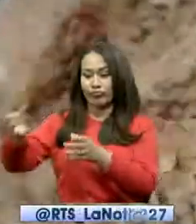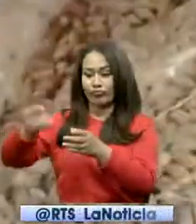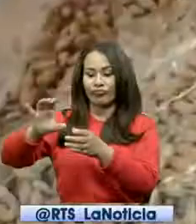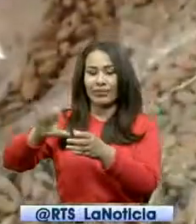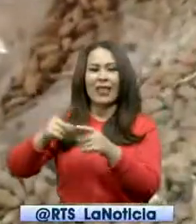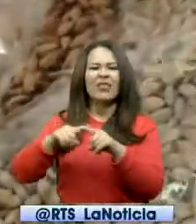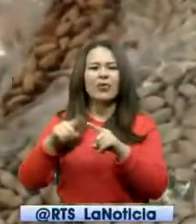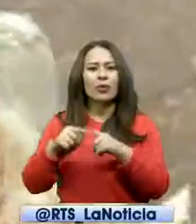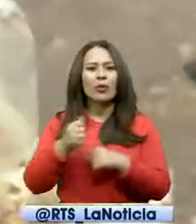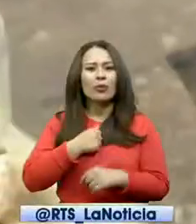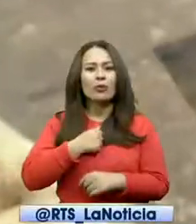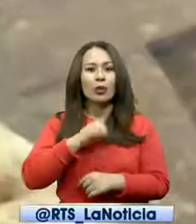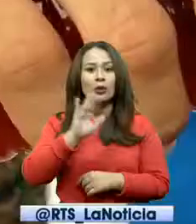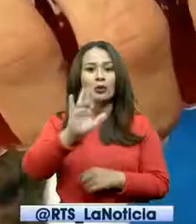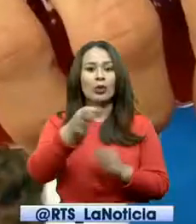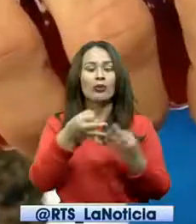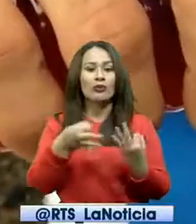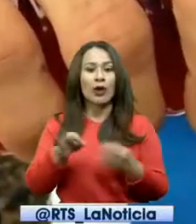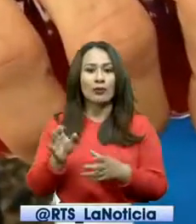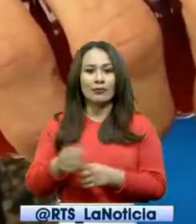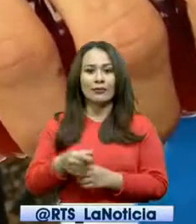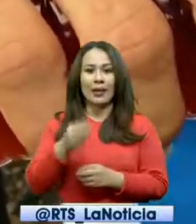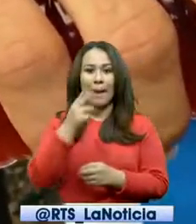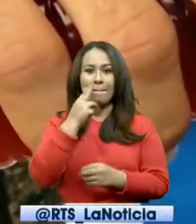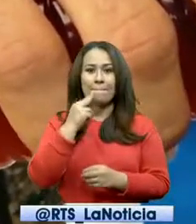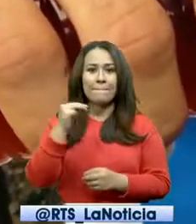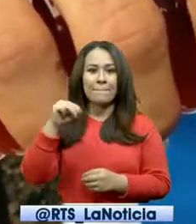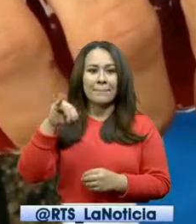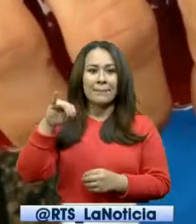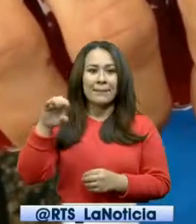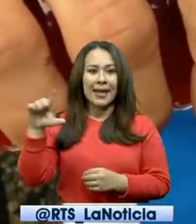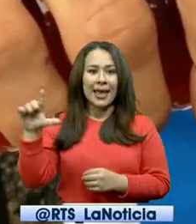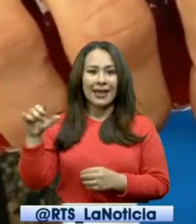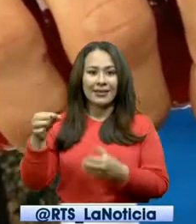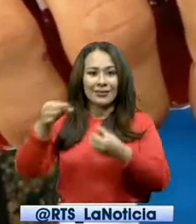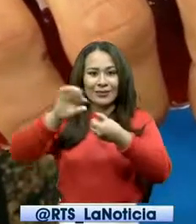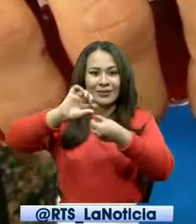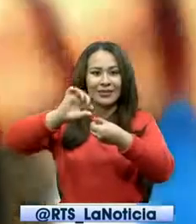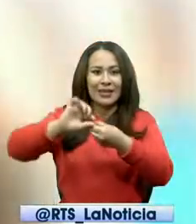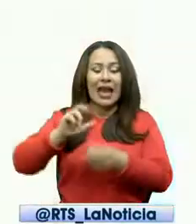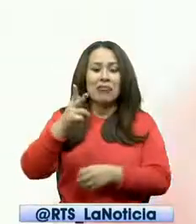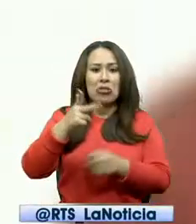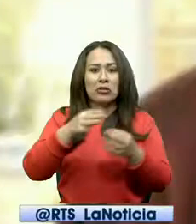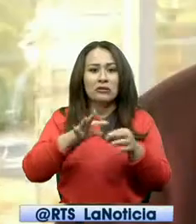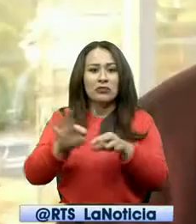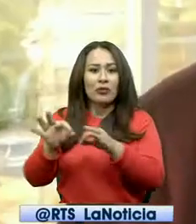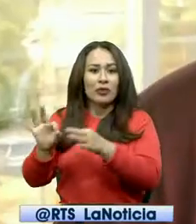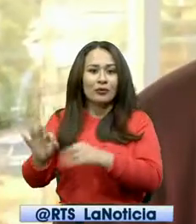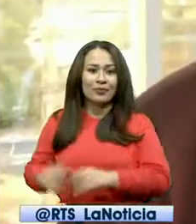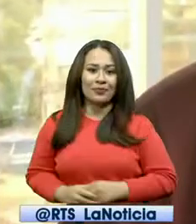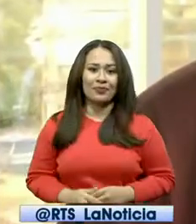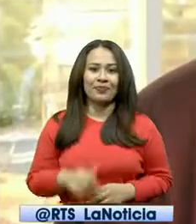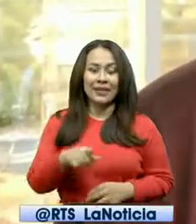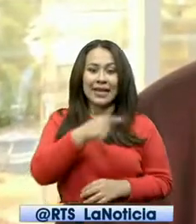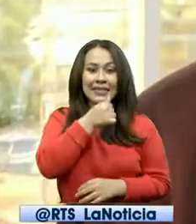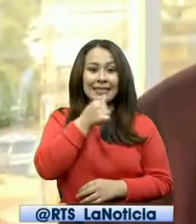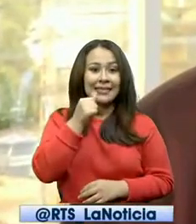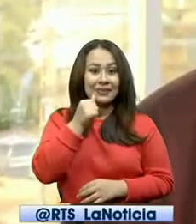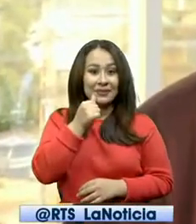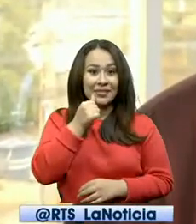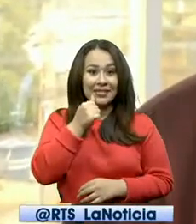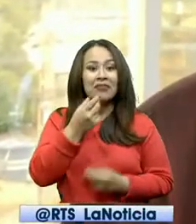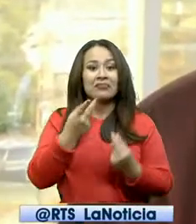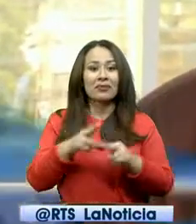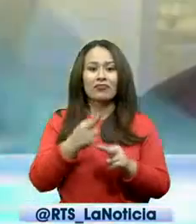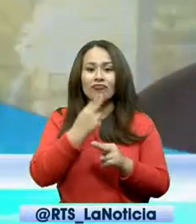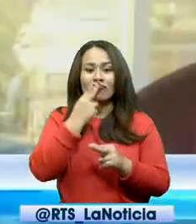varios ingredientes. El principal, la miel de abeja. Son tres sabores muy exquisitos porque esta cerveza tiene cuerpo, tiene